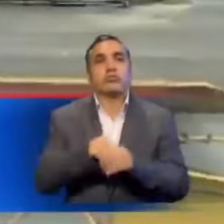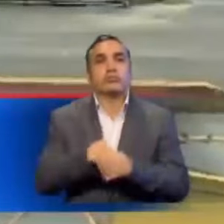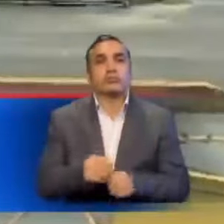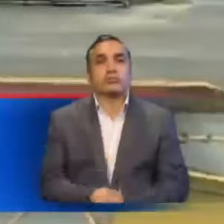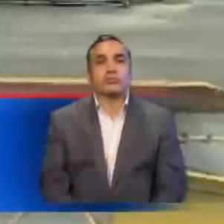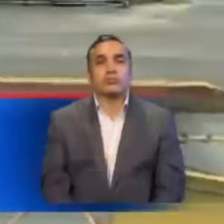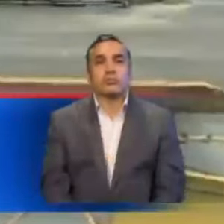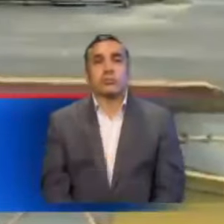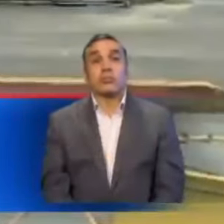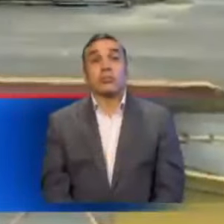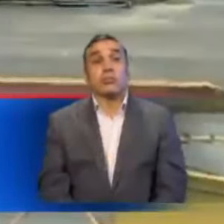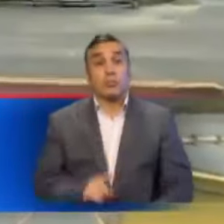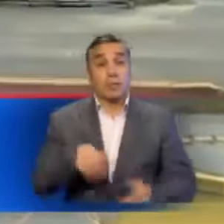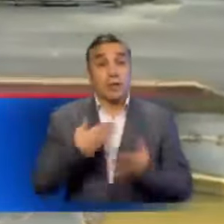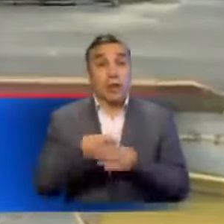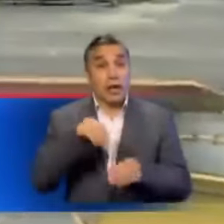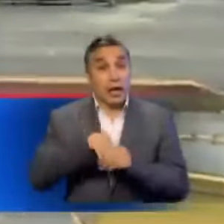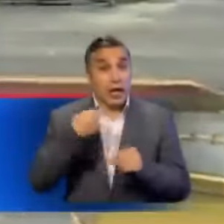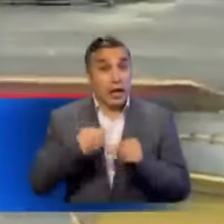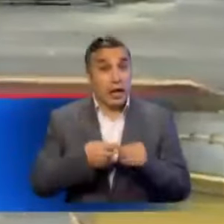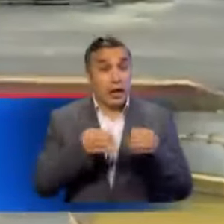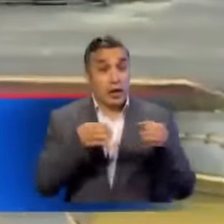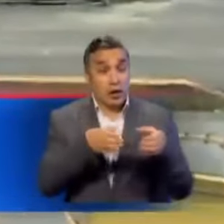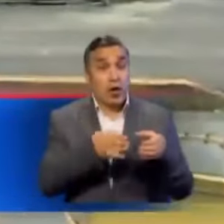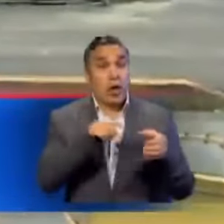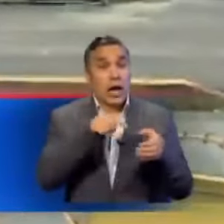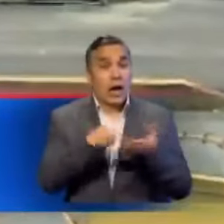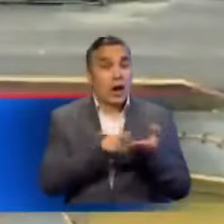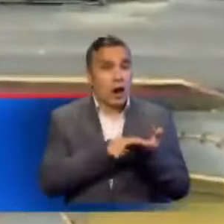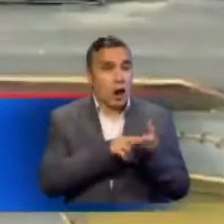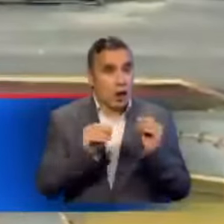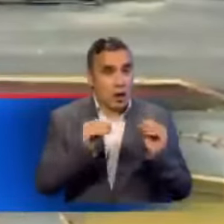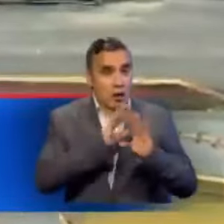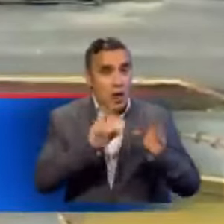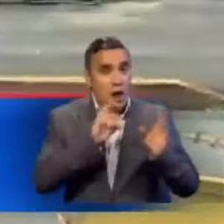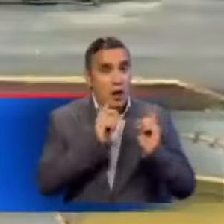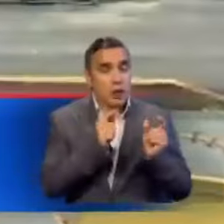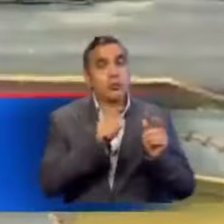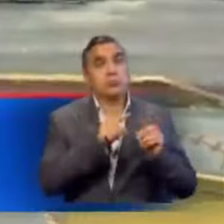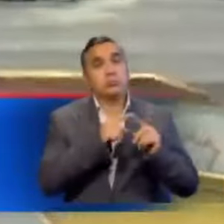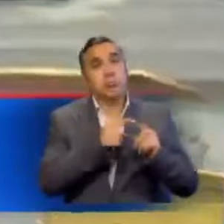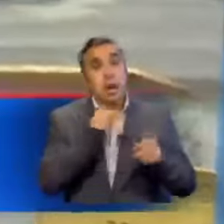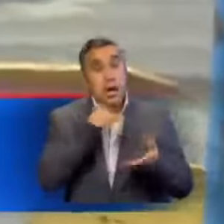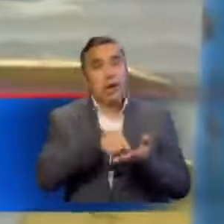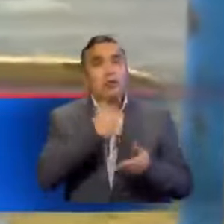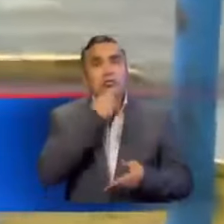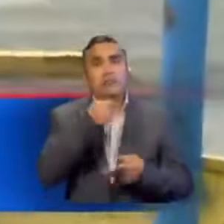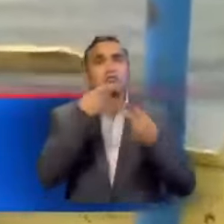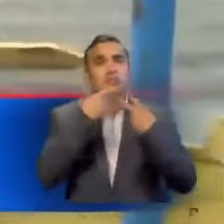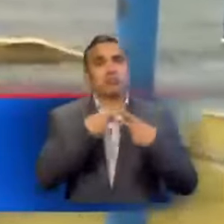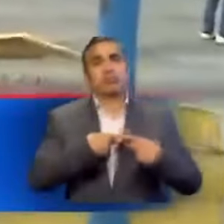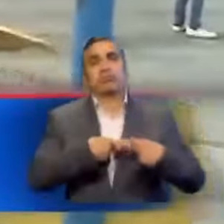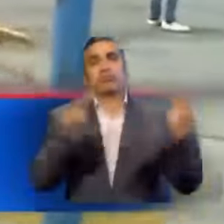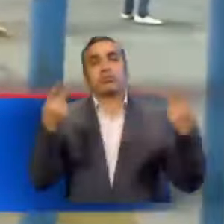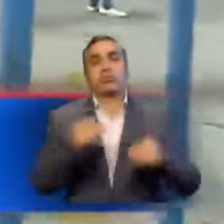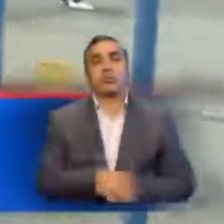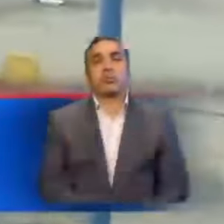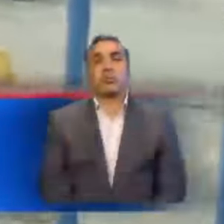hasta la ciudad de Quito. En este lugar justamente se dio una rueda de prensa